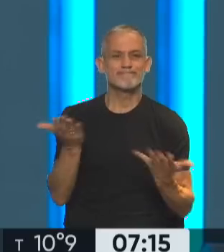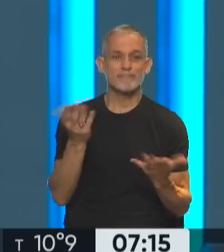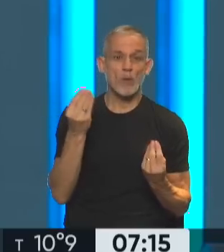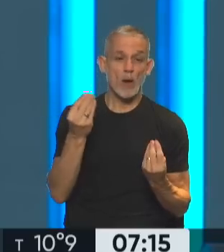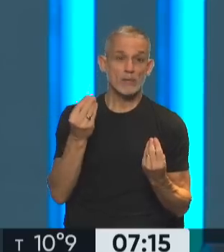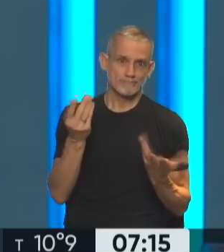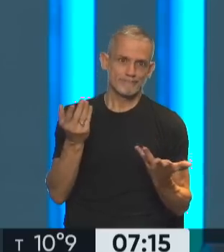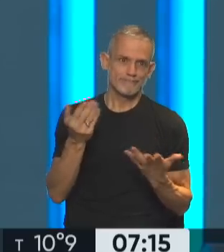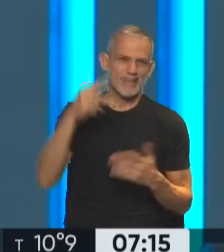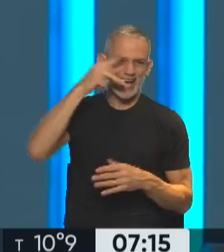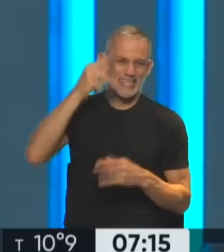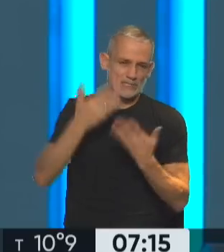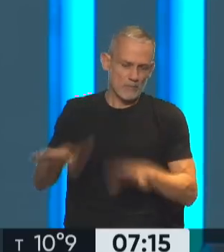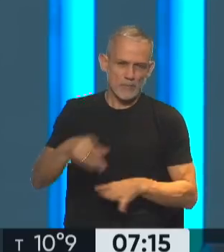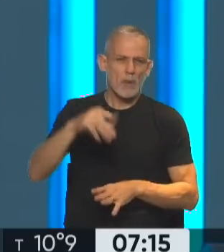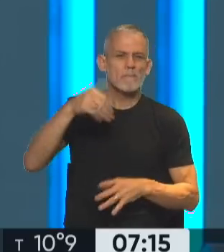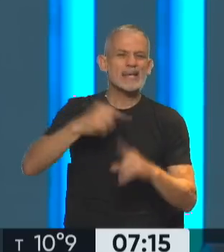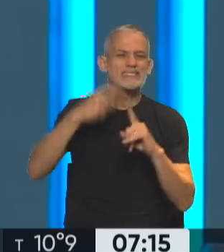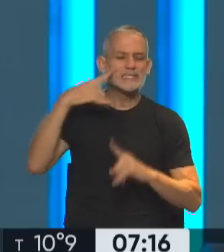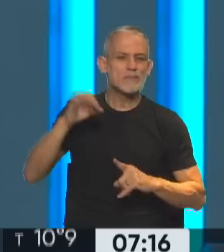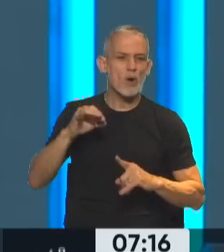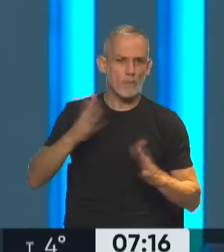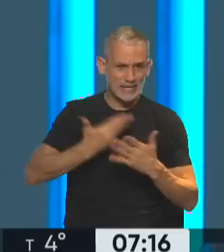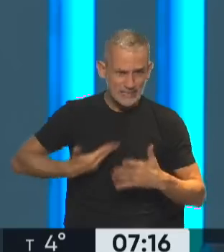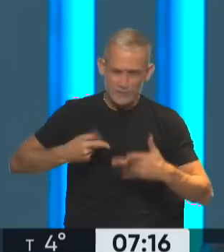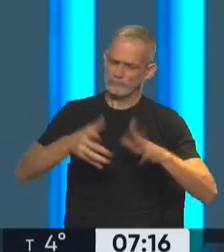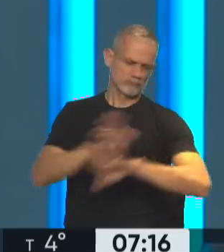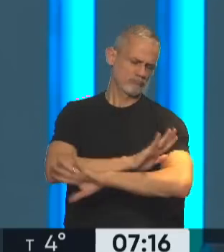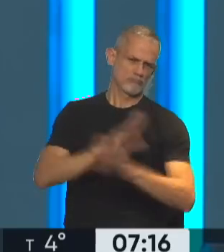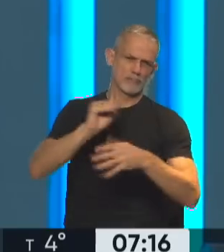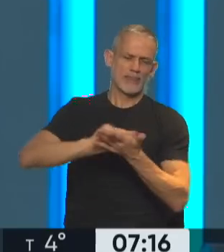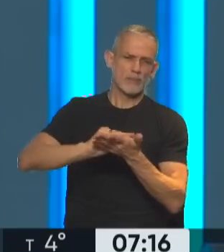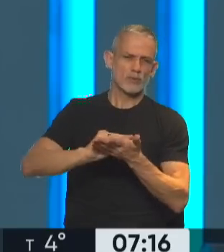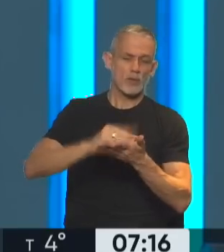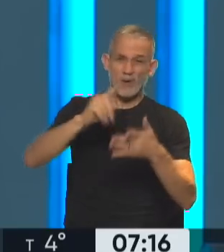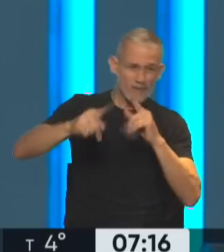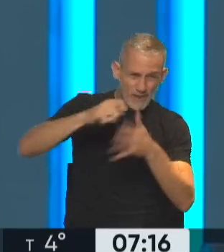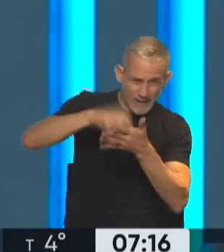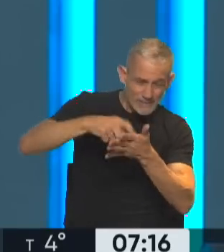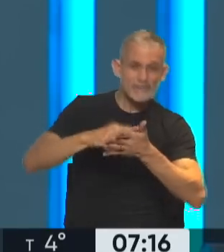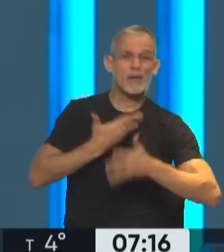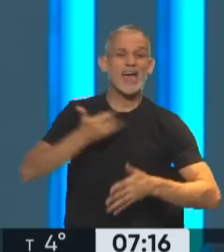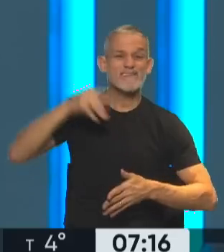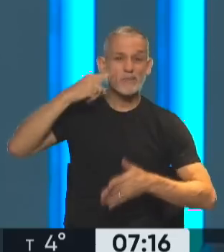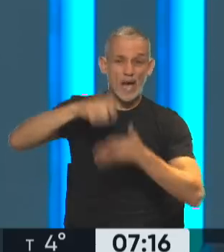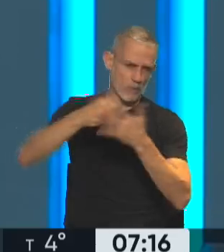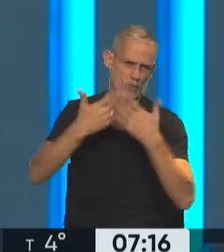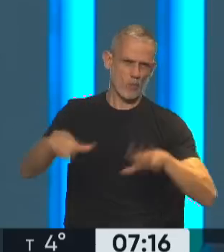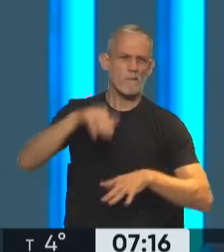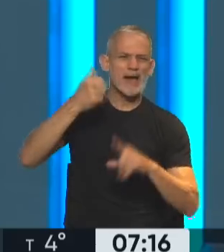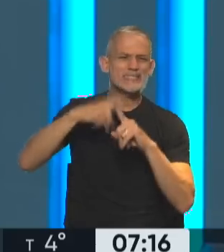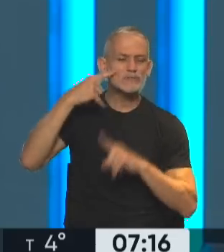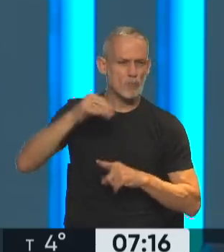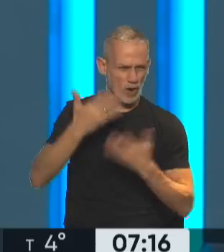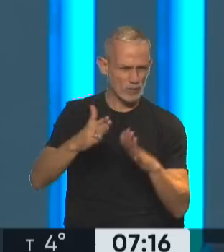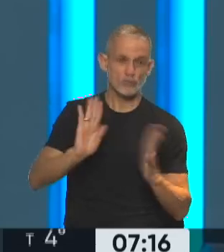la renuncia de Máximo Kirchner a la presidencia del bloque del Frente de Todos cuando se firmó el acuerdo con el Fondo Monetario Internacional. Pero también es cierto,